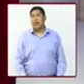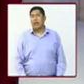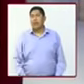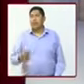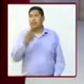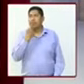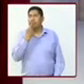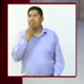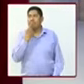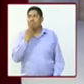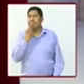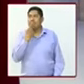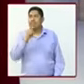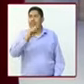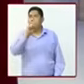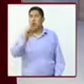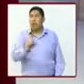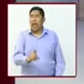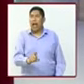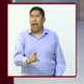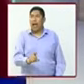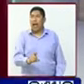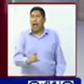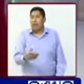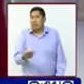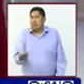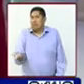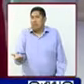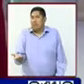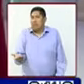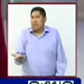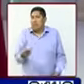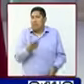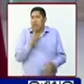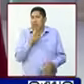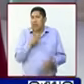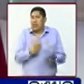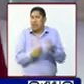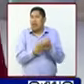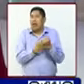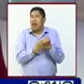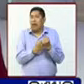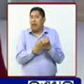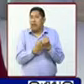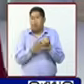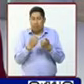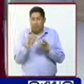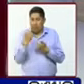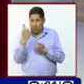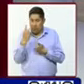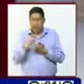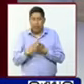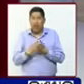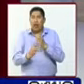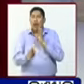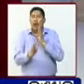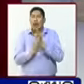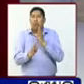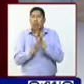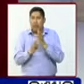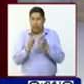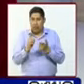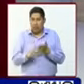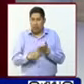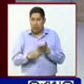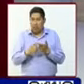Preguntas, ¿no? Como siempre en casos de desaparición, porque también hay muchos cómplices. Claro. Los buses, el transporte, ¿por qué